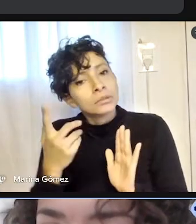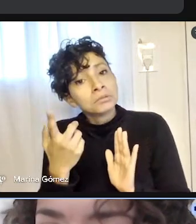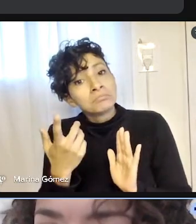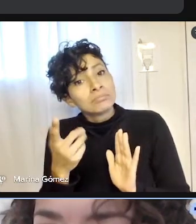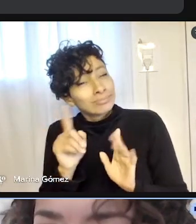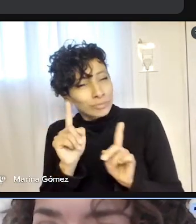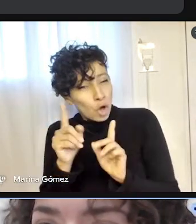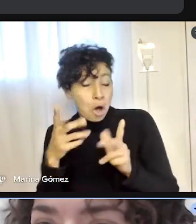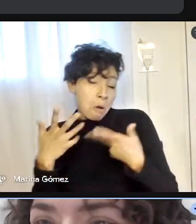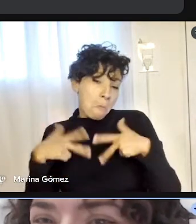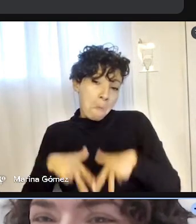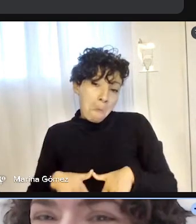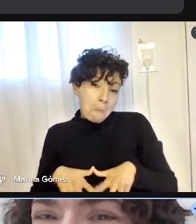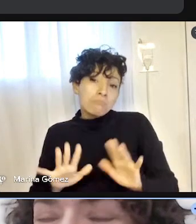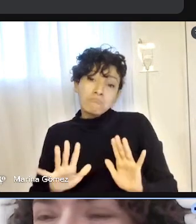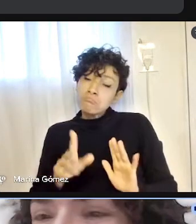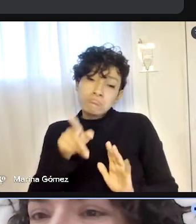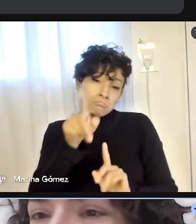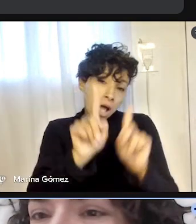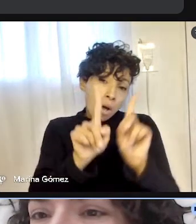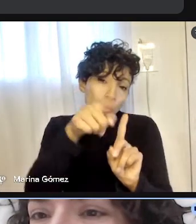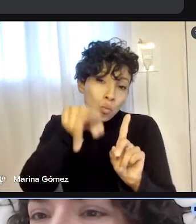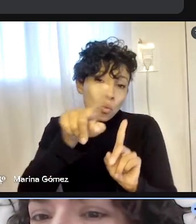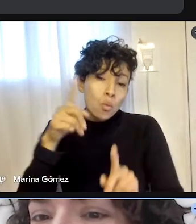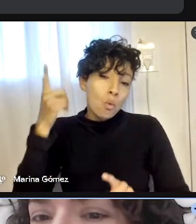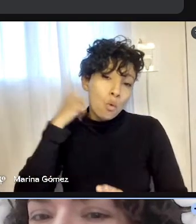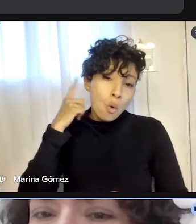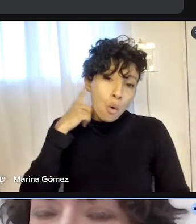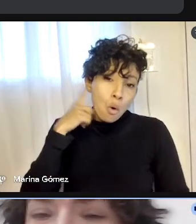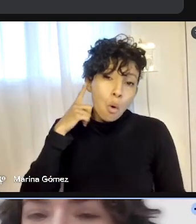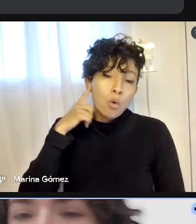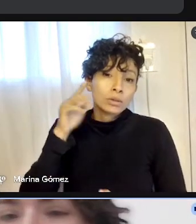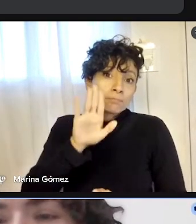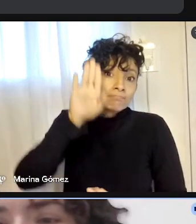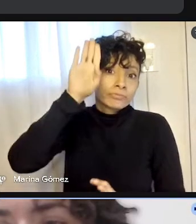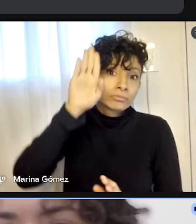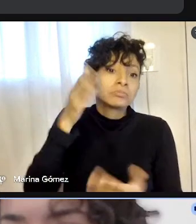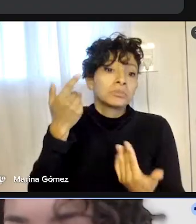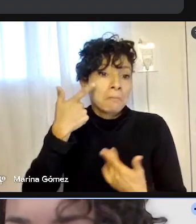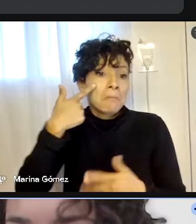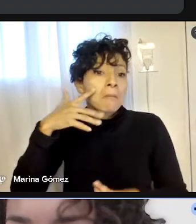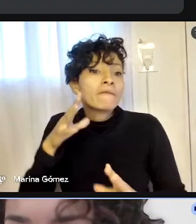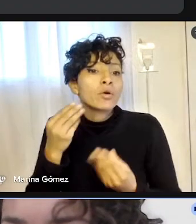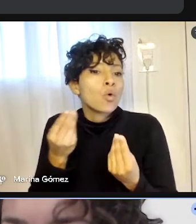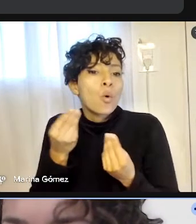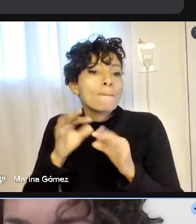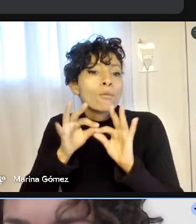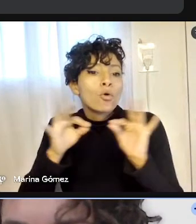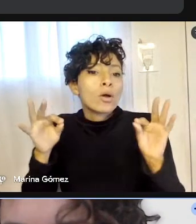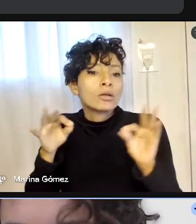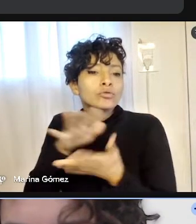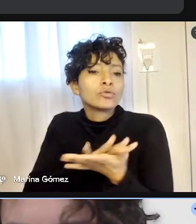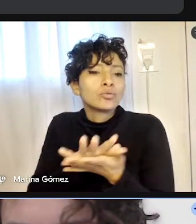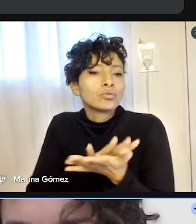a mover las manos y vemos cómo vamos resolviendo cada una de estas oraciones.